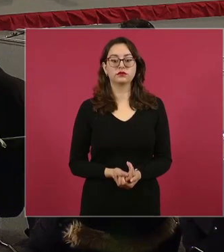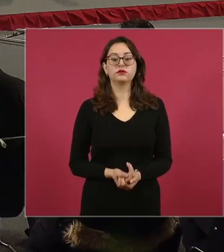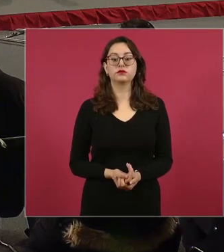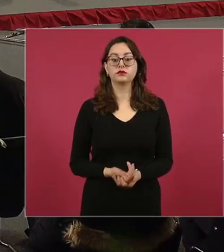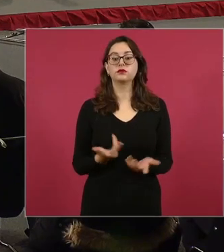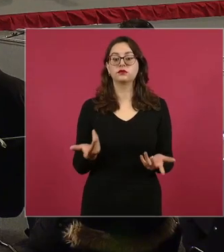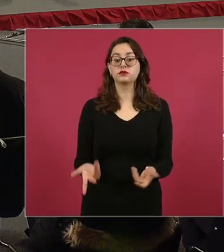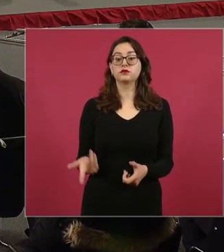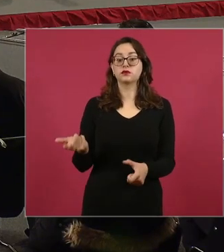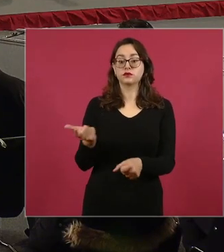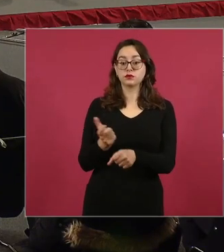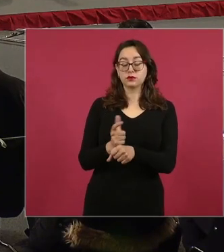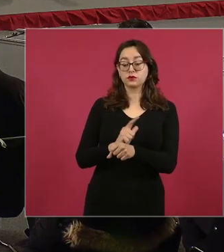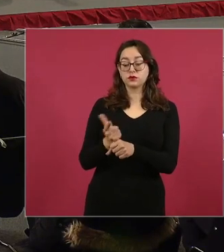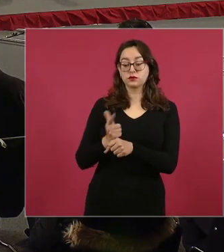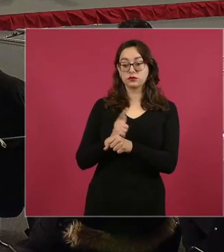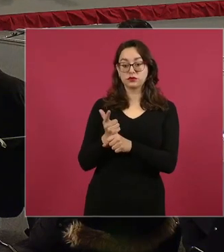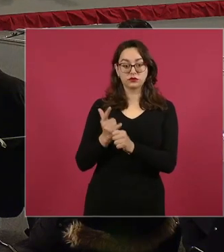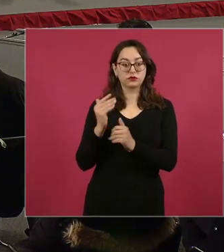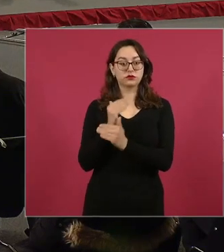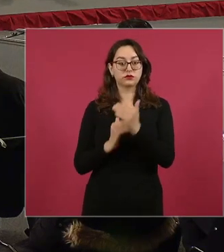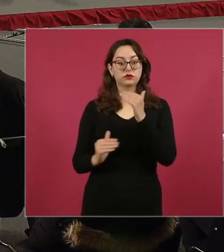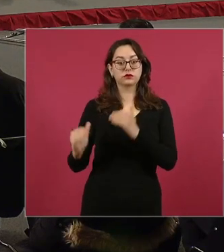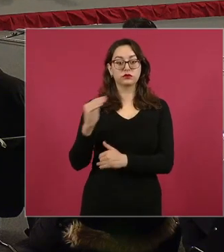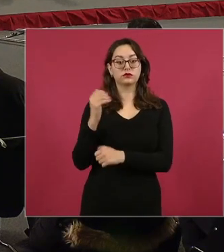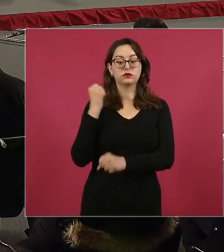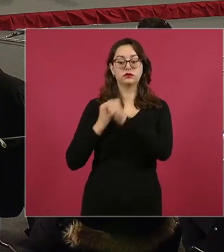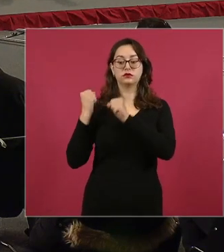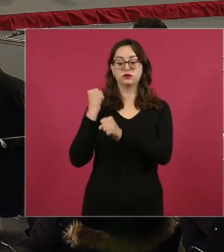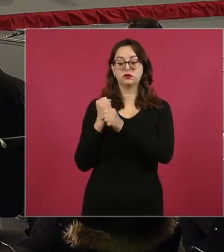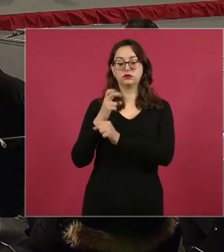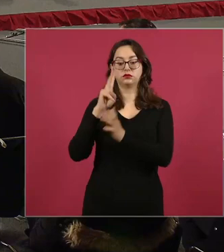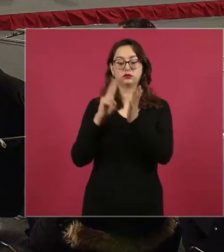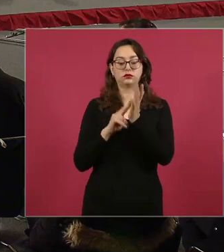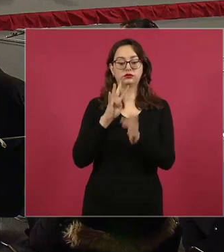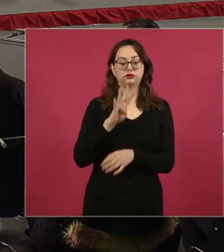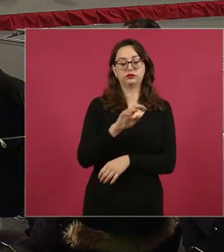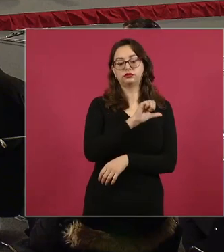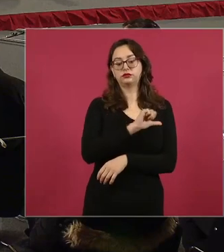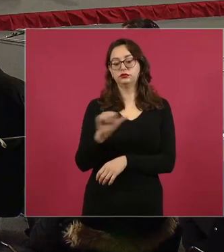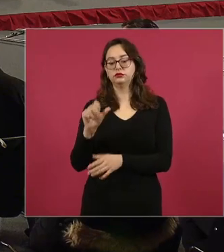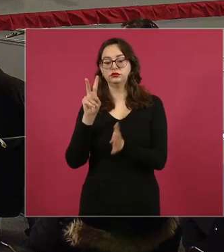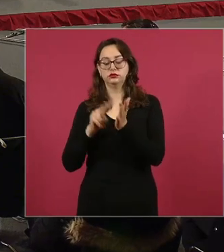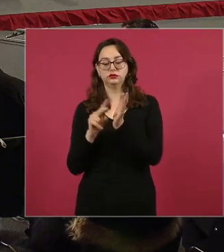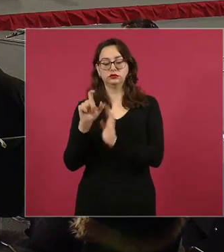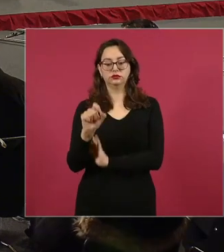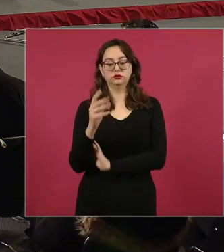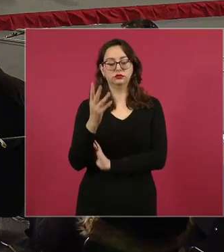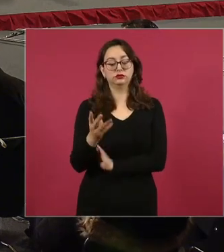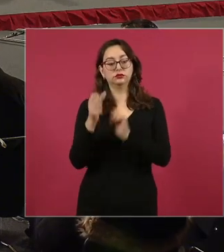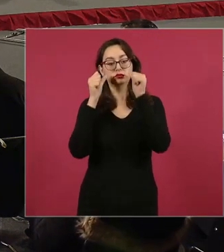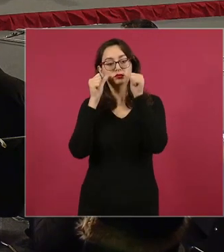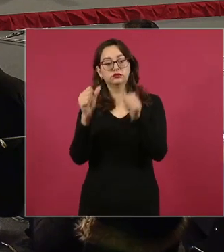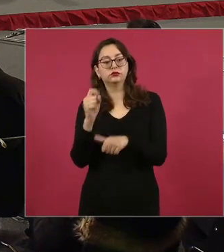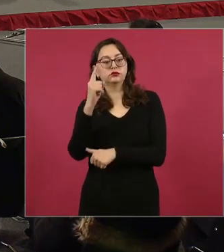caso de licenciatura, desde el año 2019 al año 2023 hemos atendido a